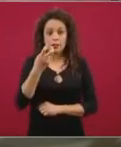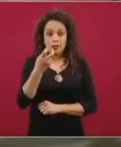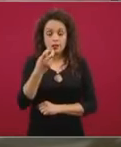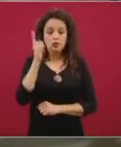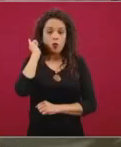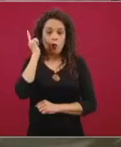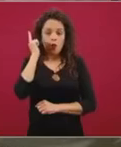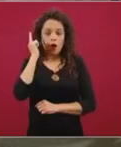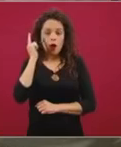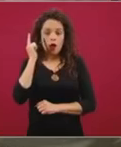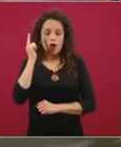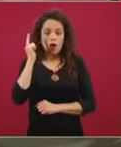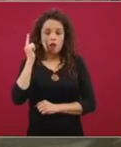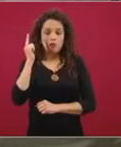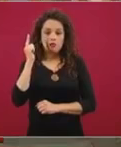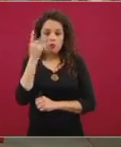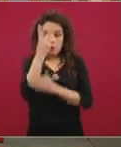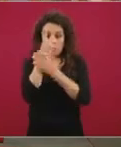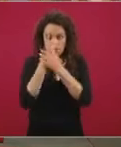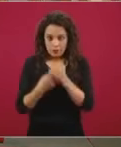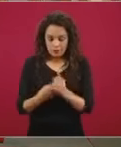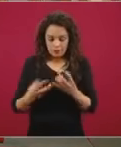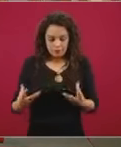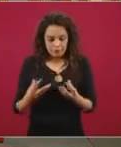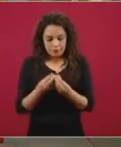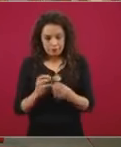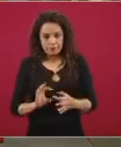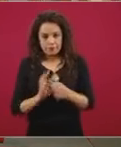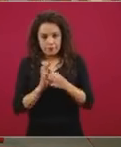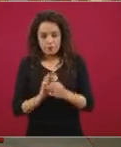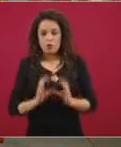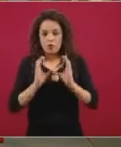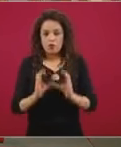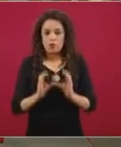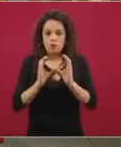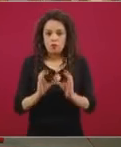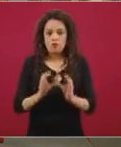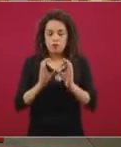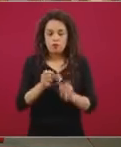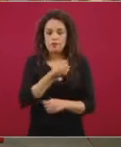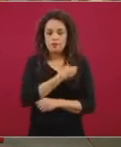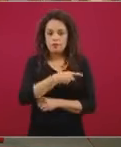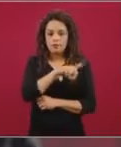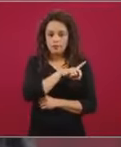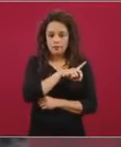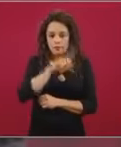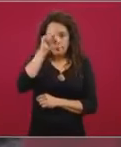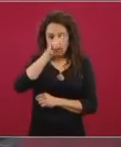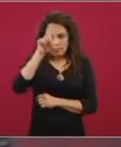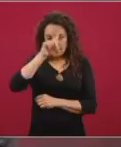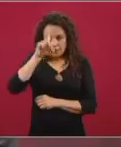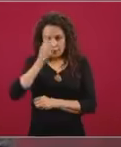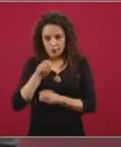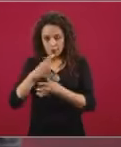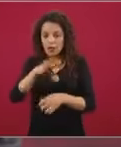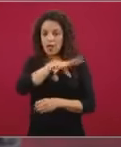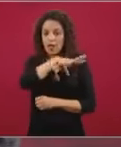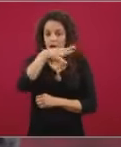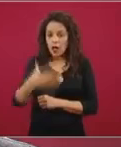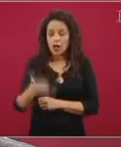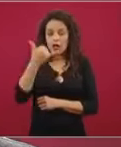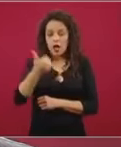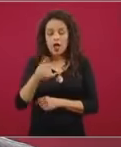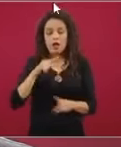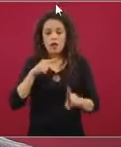congeniar estos dos aspectos si seguimos los protocolos de seguridad sanitaria, los generales y los